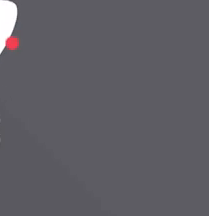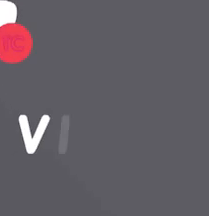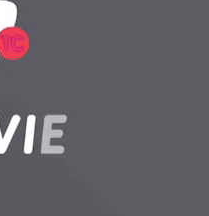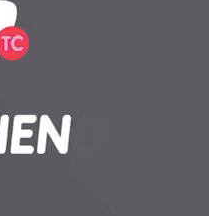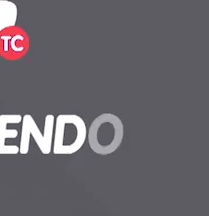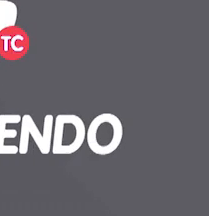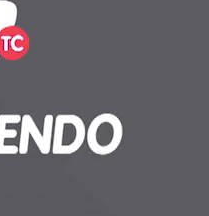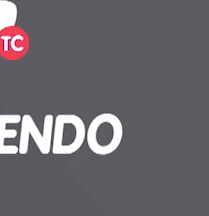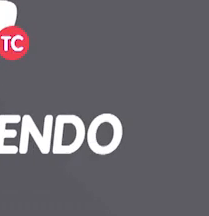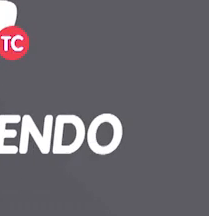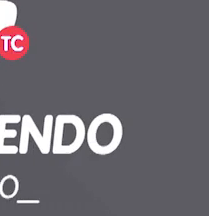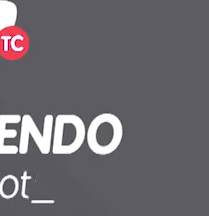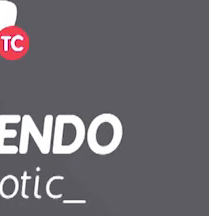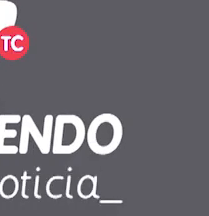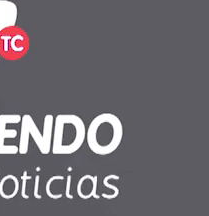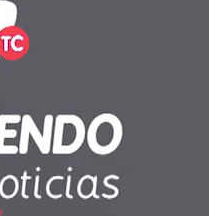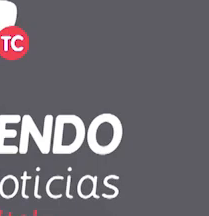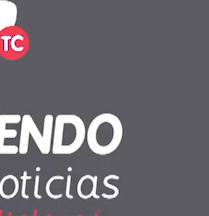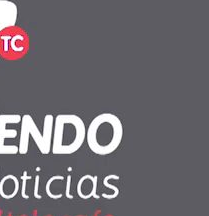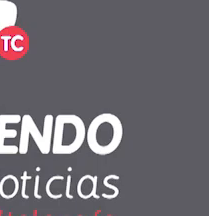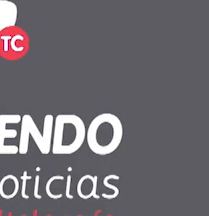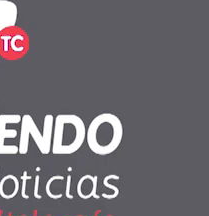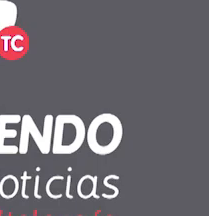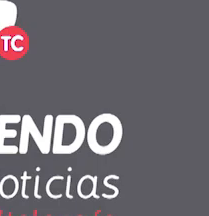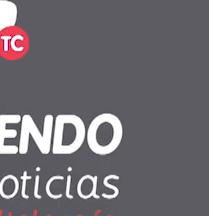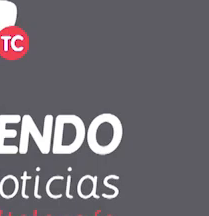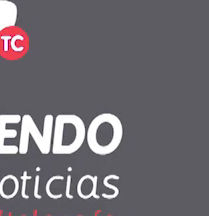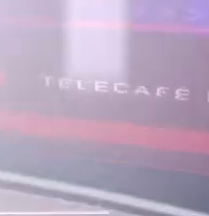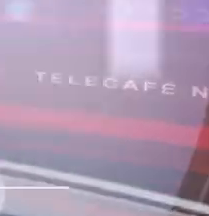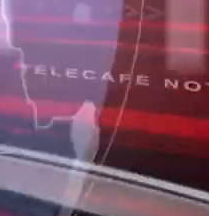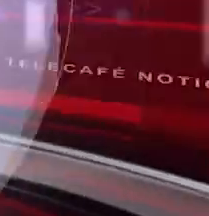Estás viendo Telecafé Noticias.